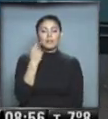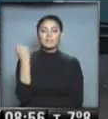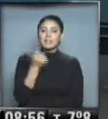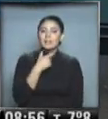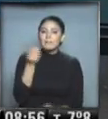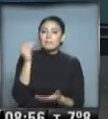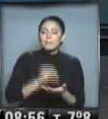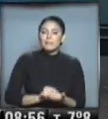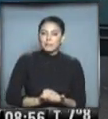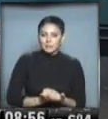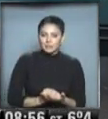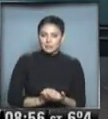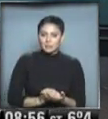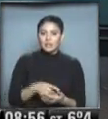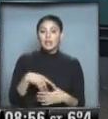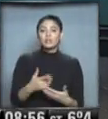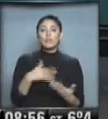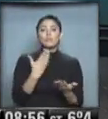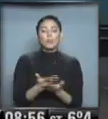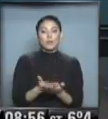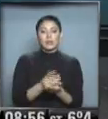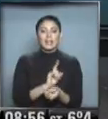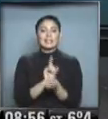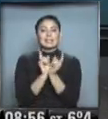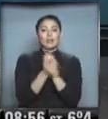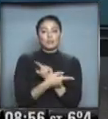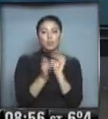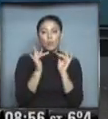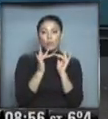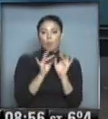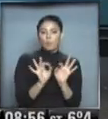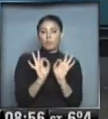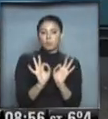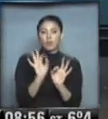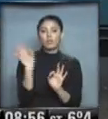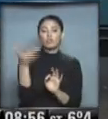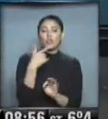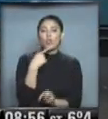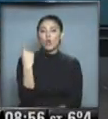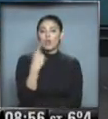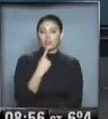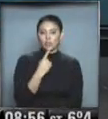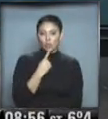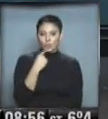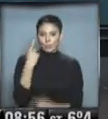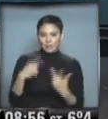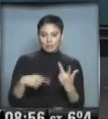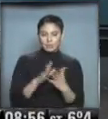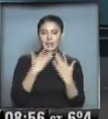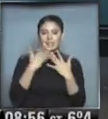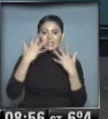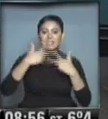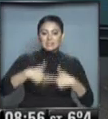propuso es traducir la web completa a todos los idiomas esto se llama con un sistema que se llama